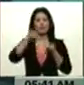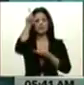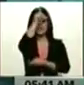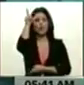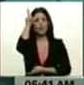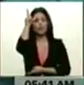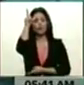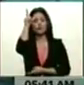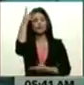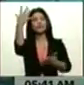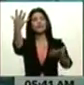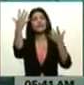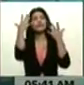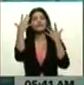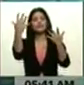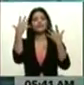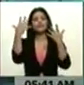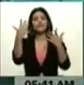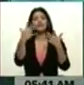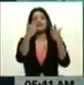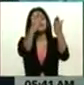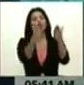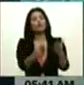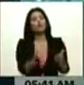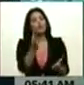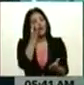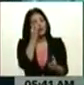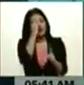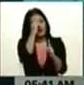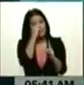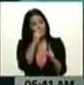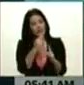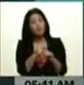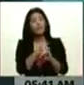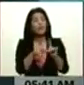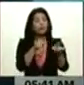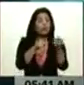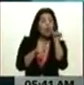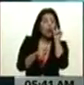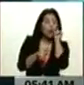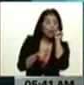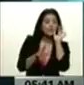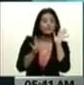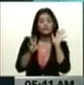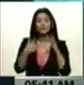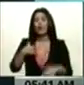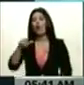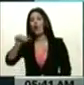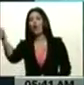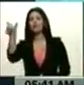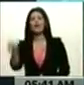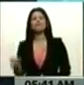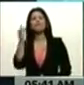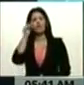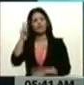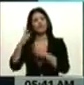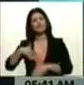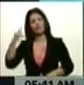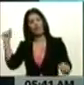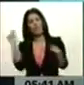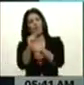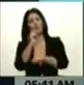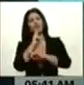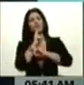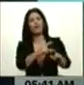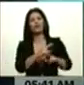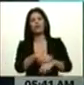Dios mío, si usted no fuera mujer, yo estoy seguro que cualquier mujer de esta venezolana le va a responder como es. Y le va a decir las